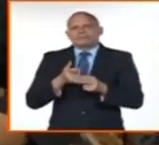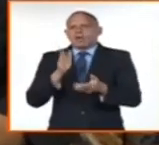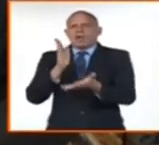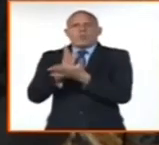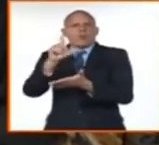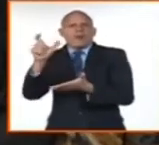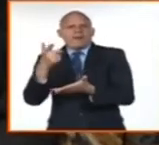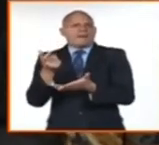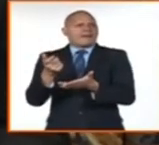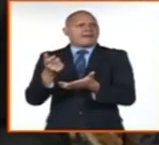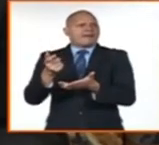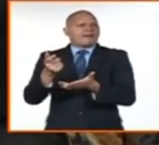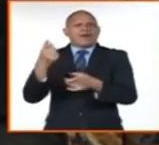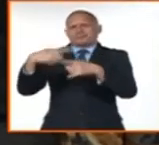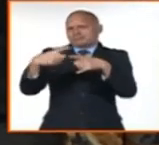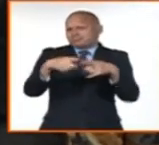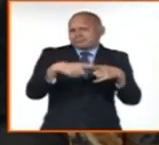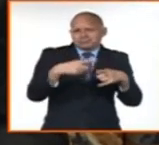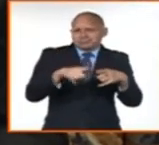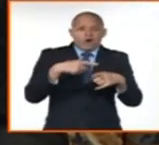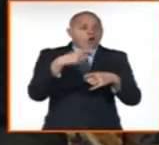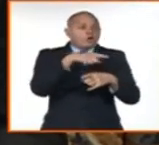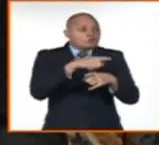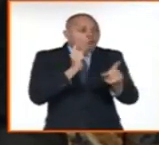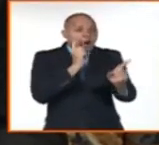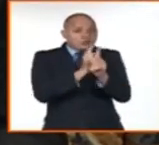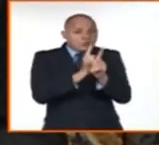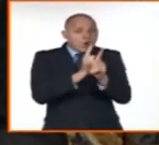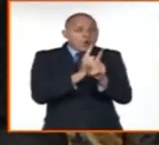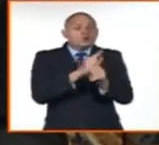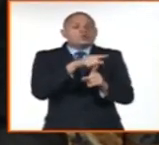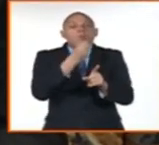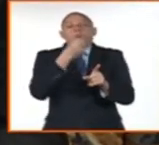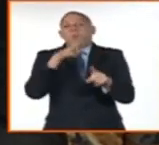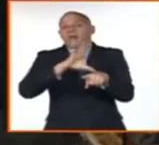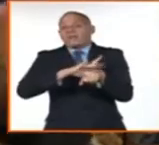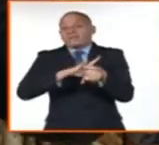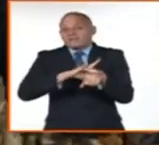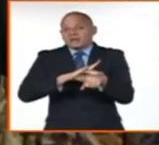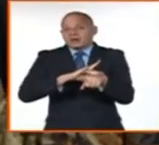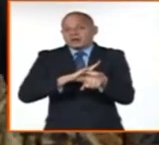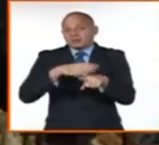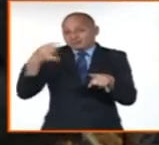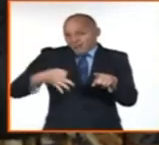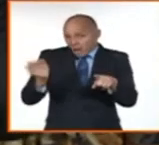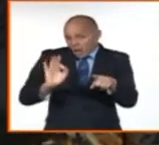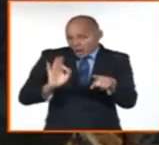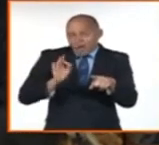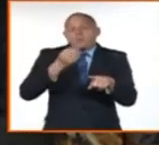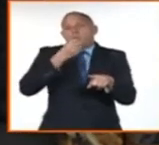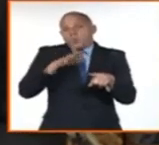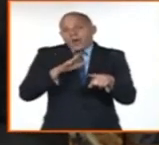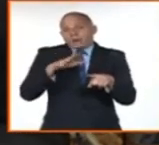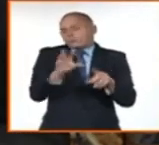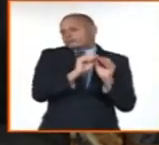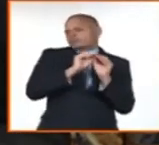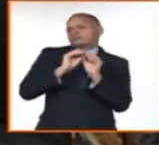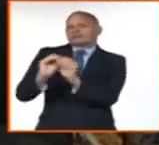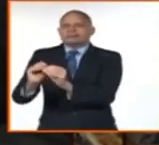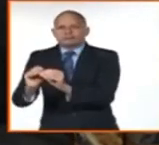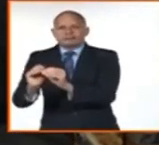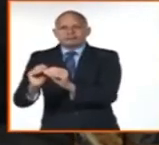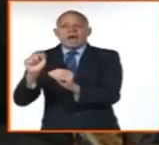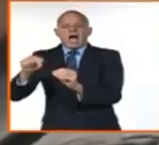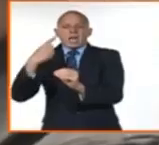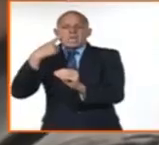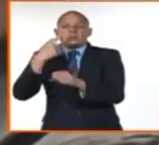transmisión de la enfermedad. Y eso fue positivo, porque enseguida pudimos cortar y por eso llegamos a la nueva